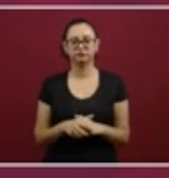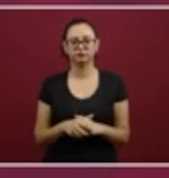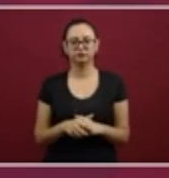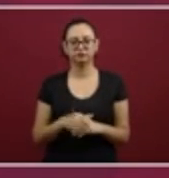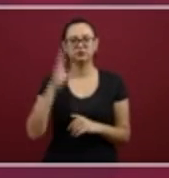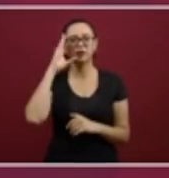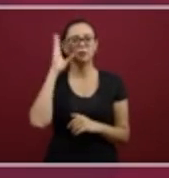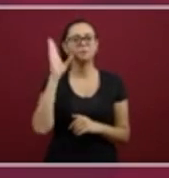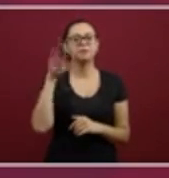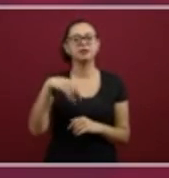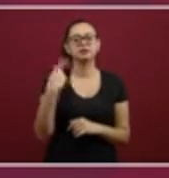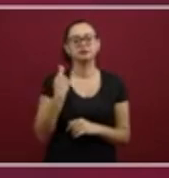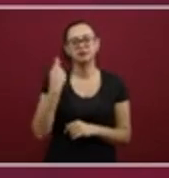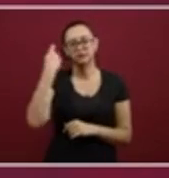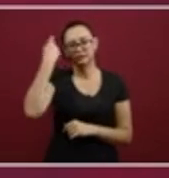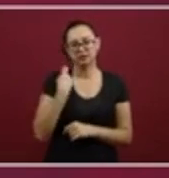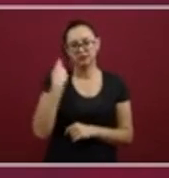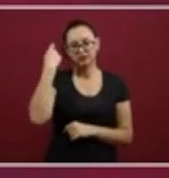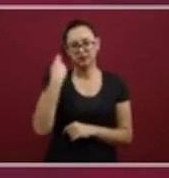jubilada